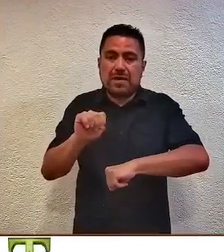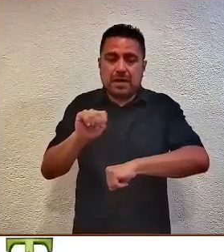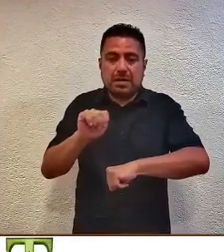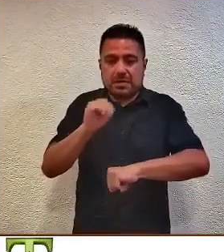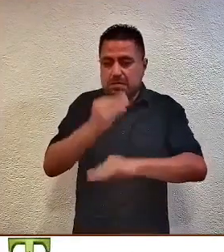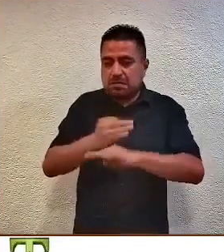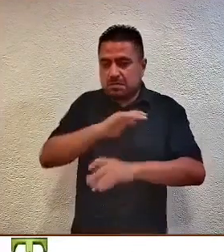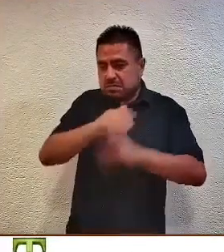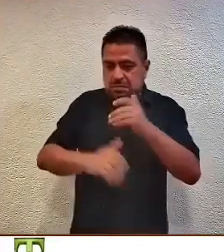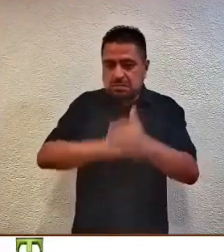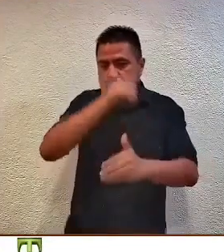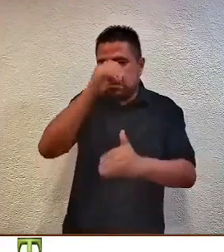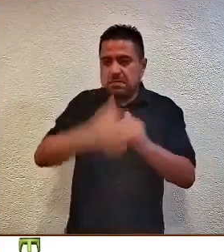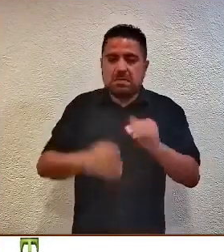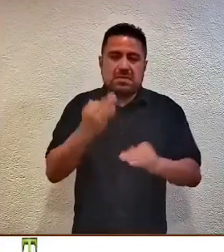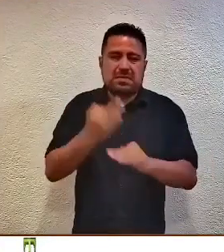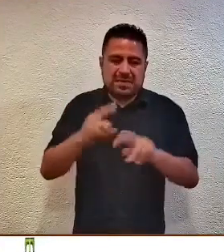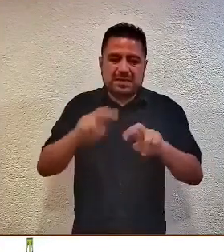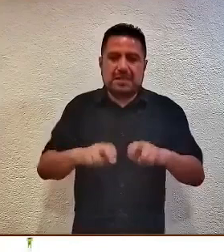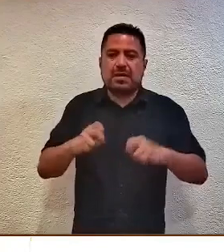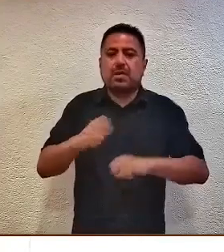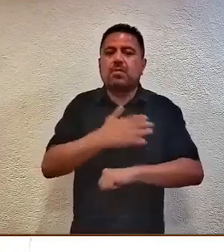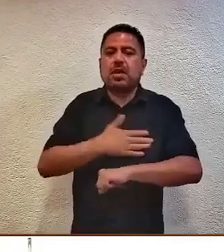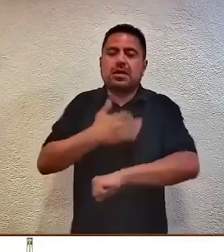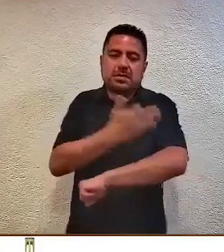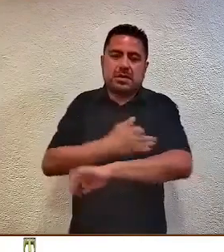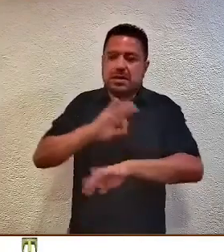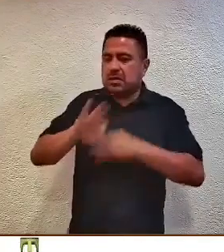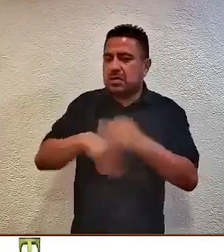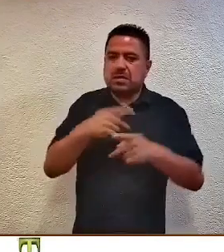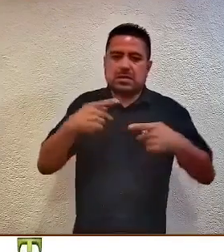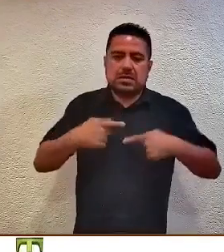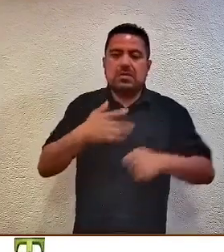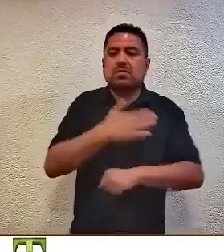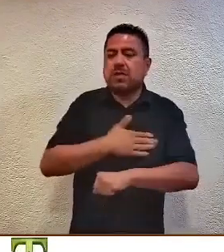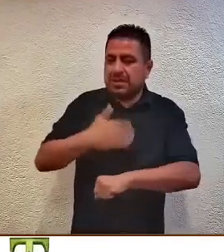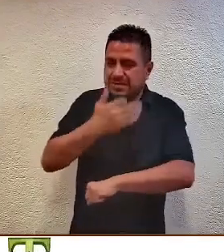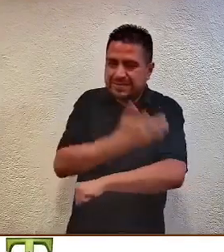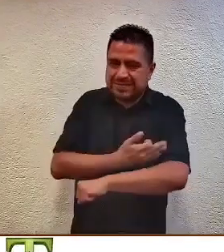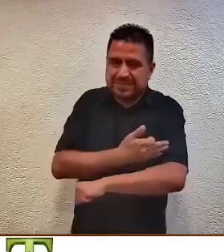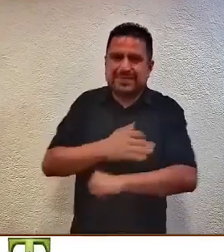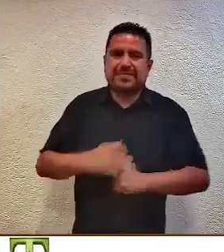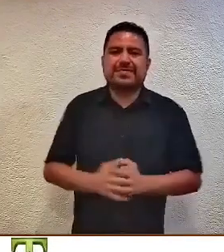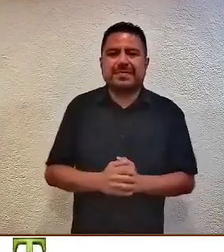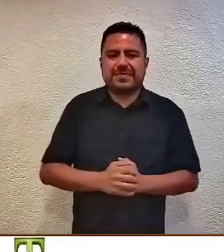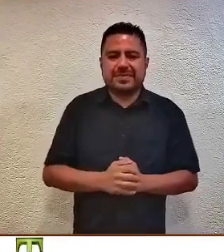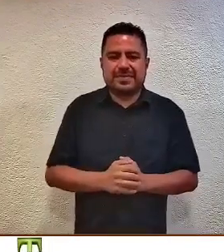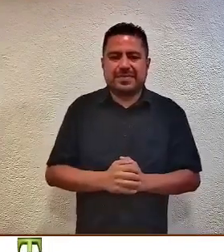declara concluida la presente sesión. Buenas tardes a todas y a todos. Buenas tardes. Buenas tardes.